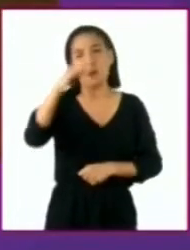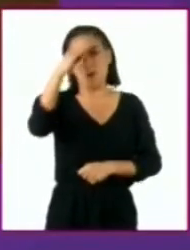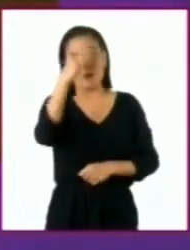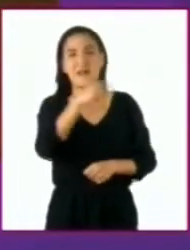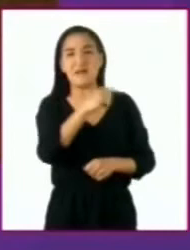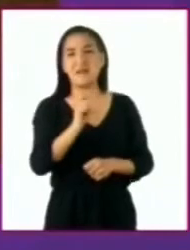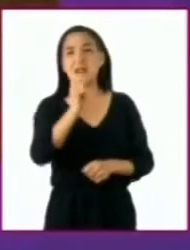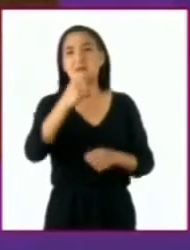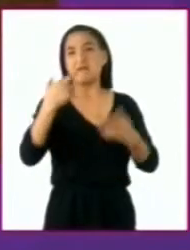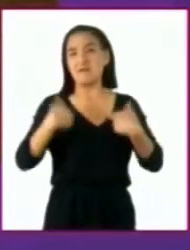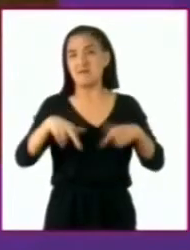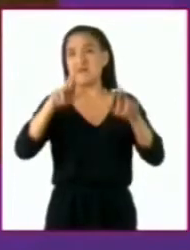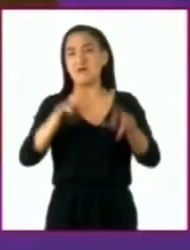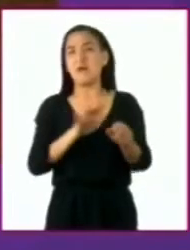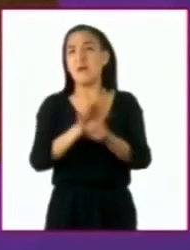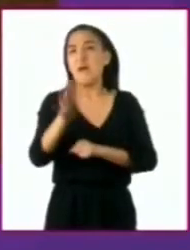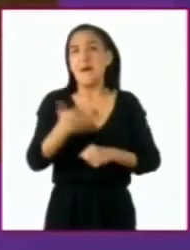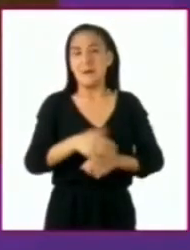están representados?